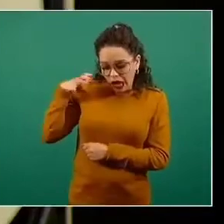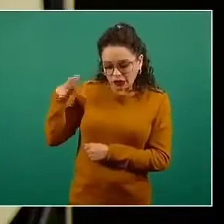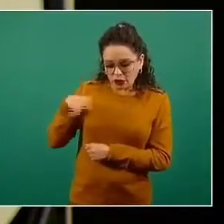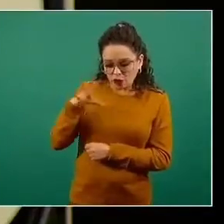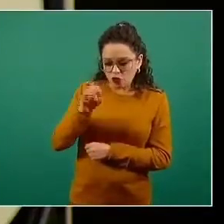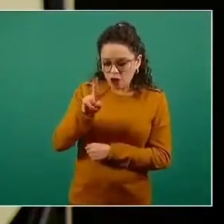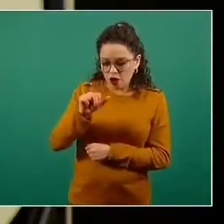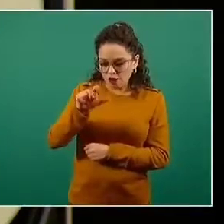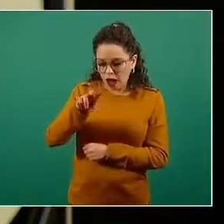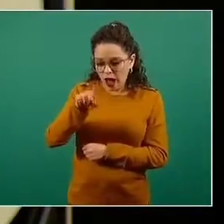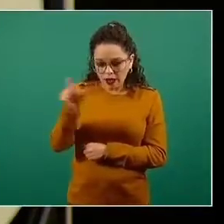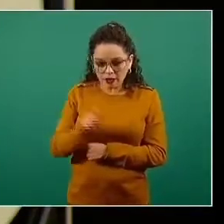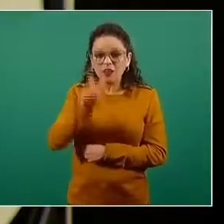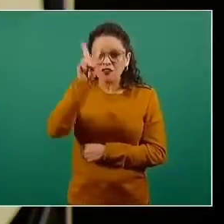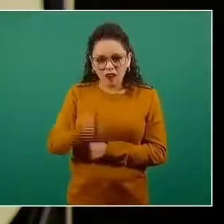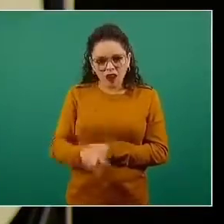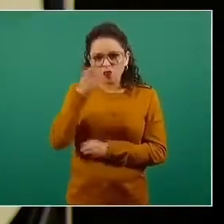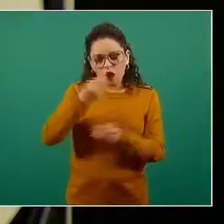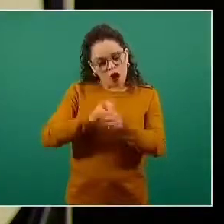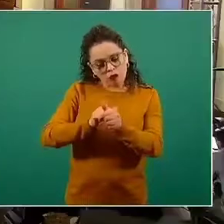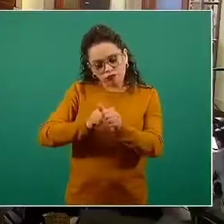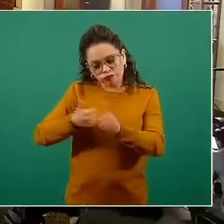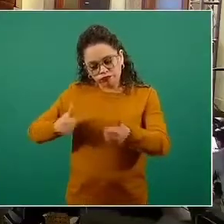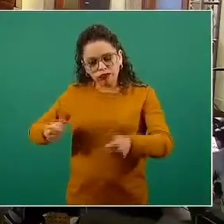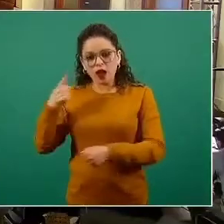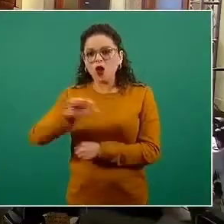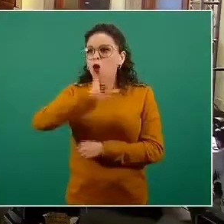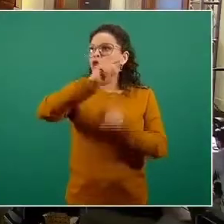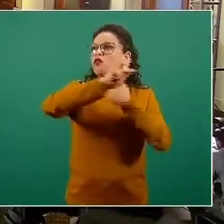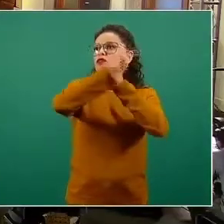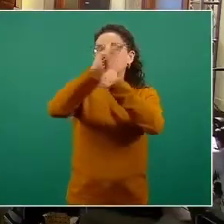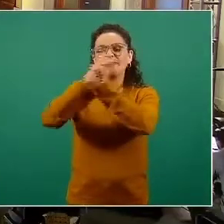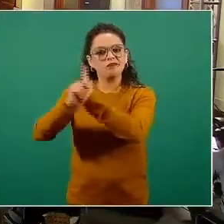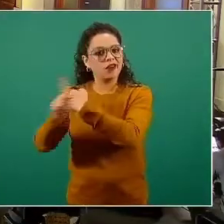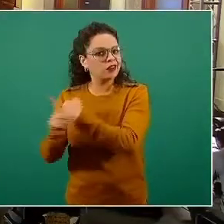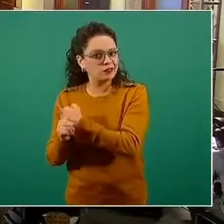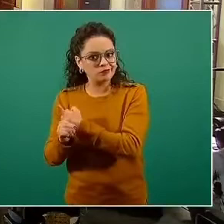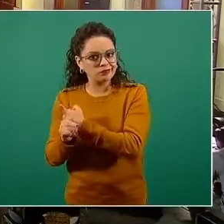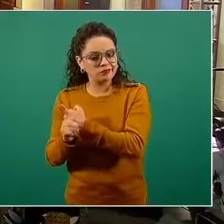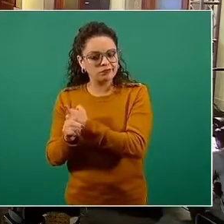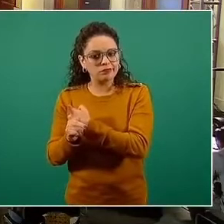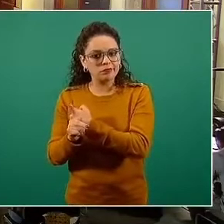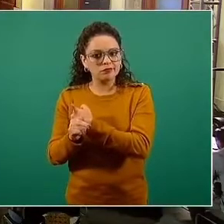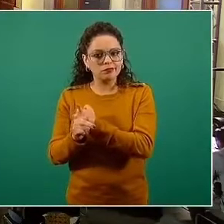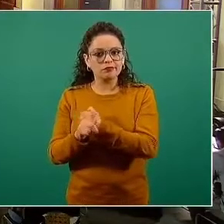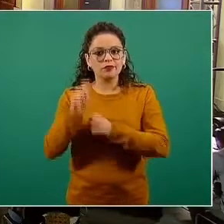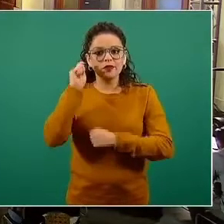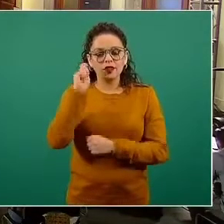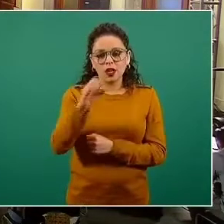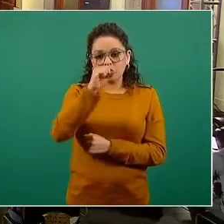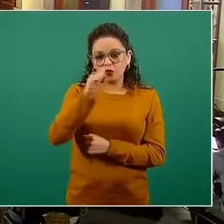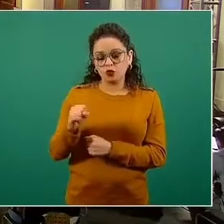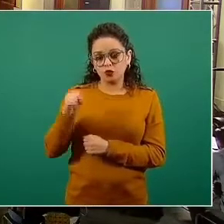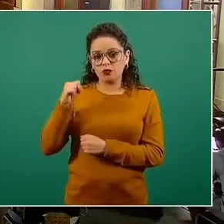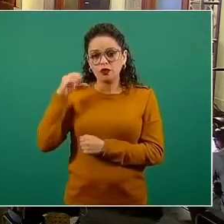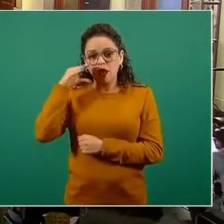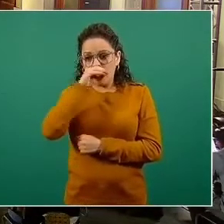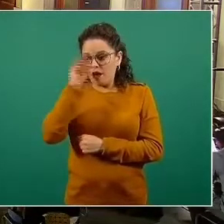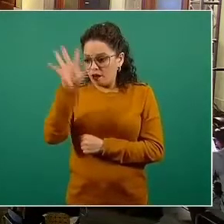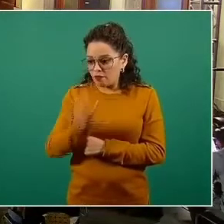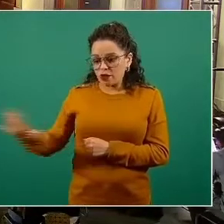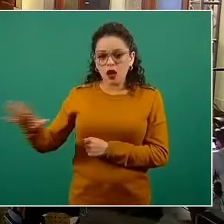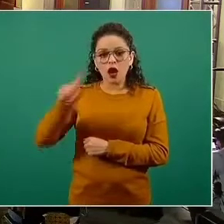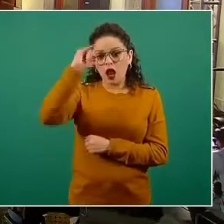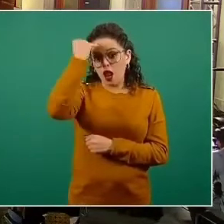grande del resto de los países y Sudáfrica y la India propusieron en la Organización Mundial